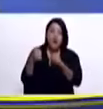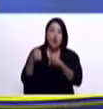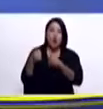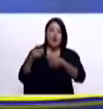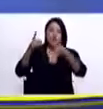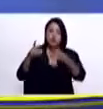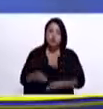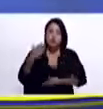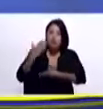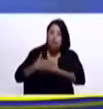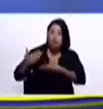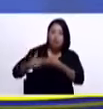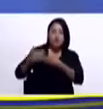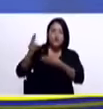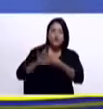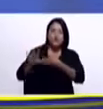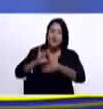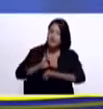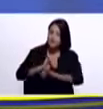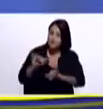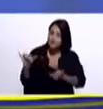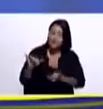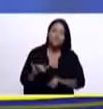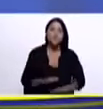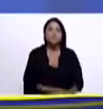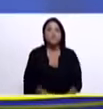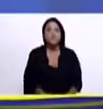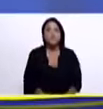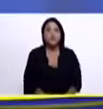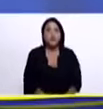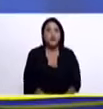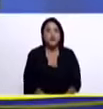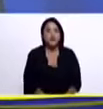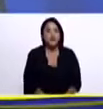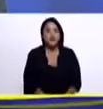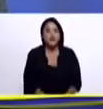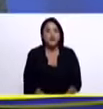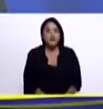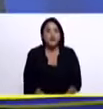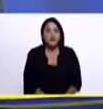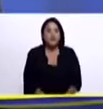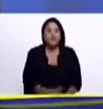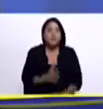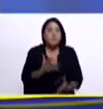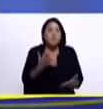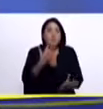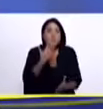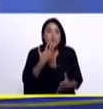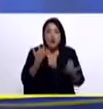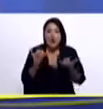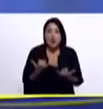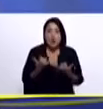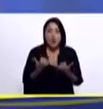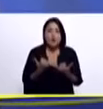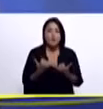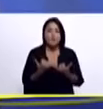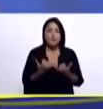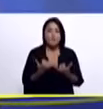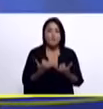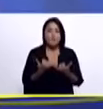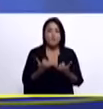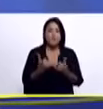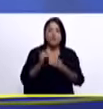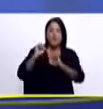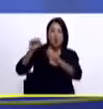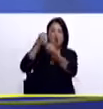contra de Venezuela. A estas alturas, nadie puede negar que las